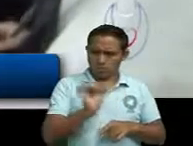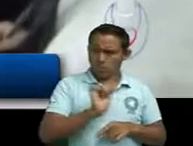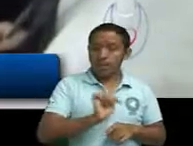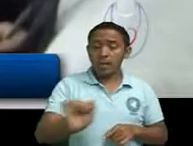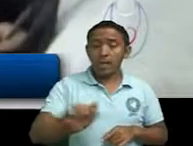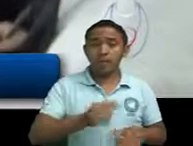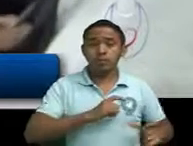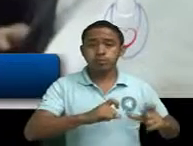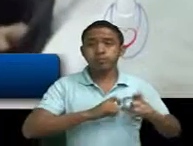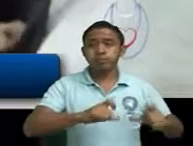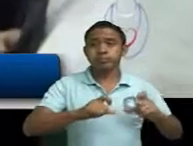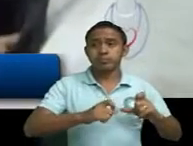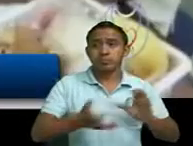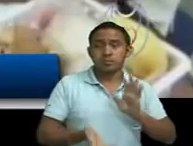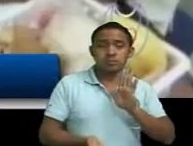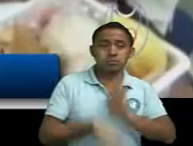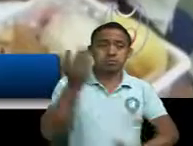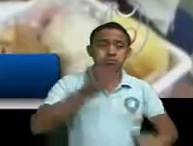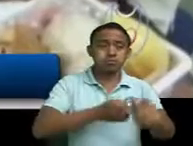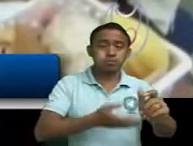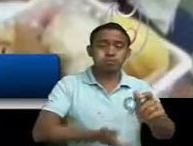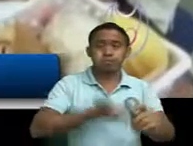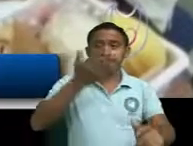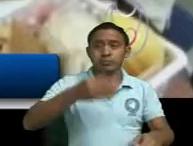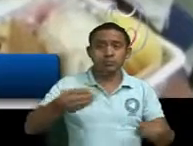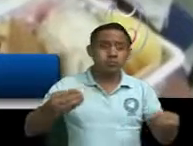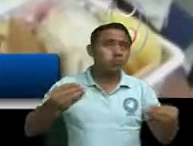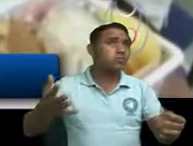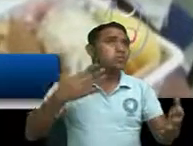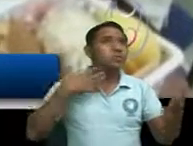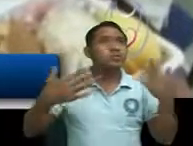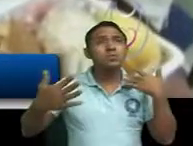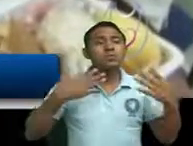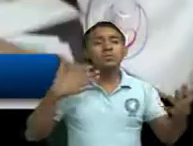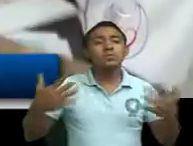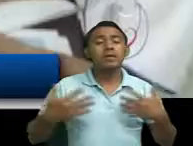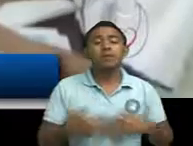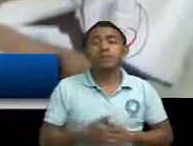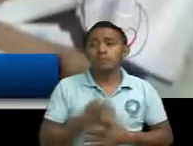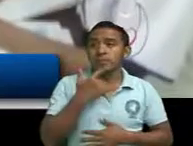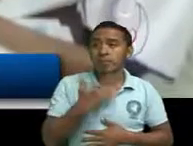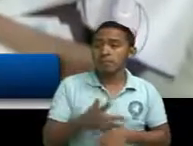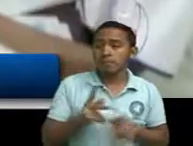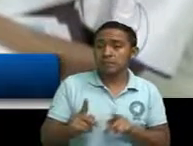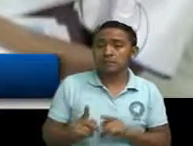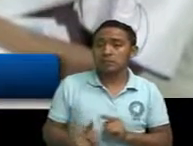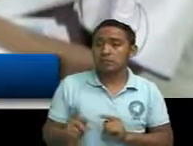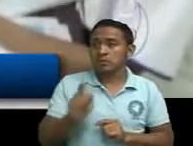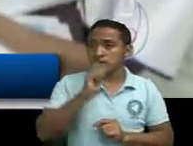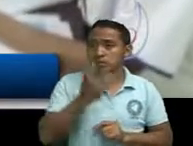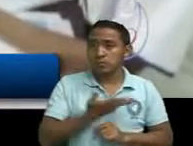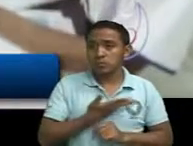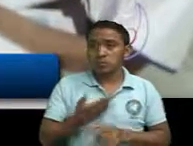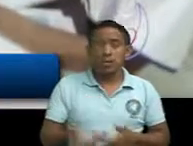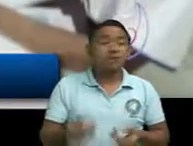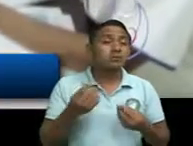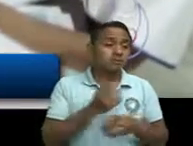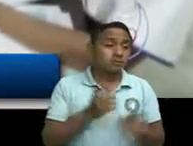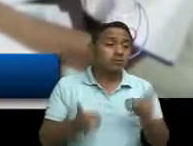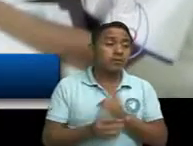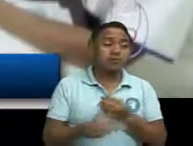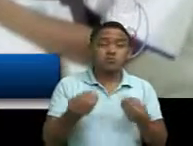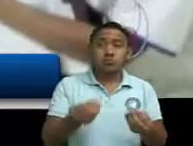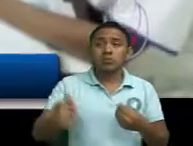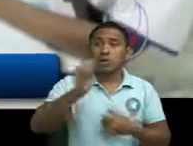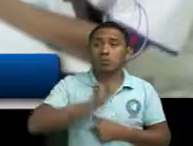infarto, se le subió la presión por las altas temperaturas y porque la gente no busca cómo consumir bastante agua. Ya